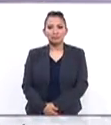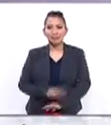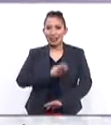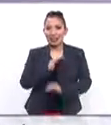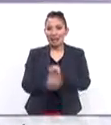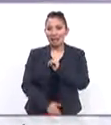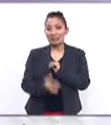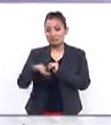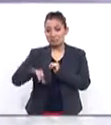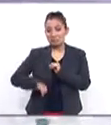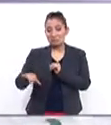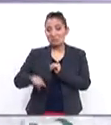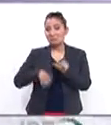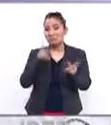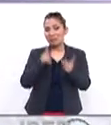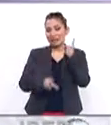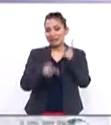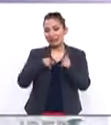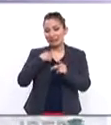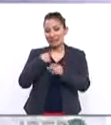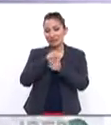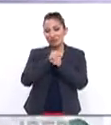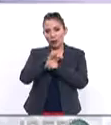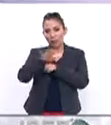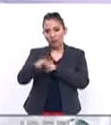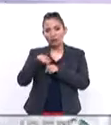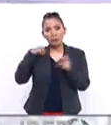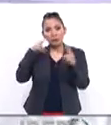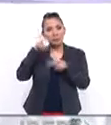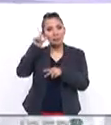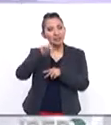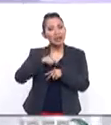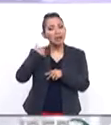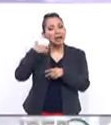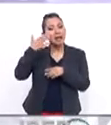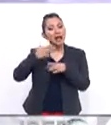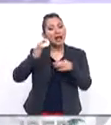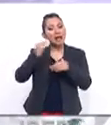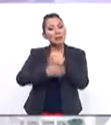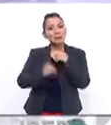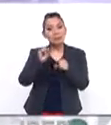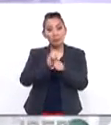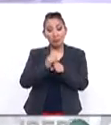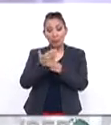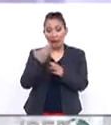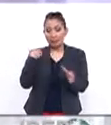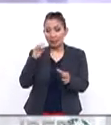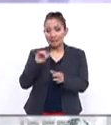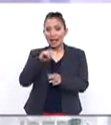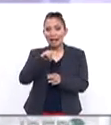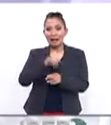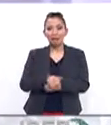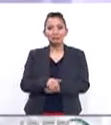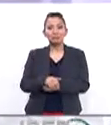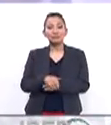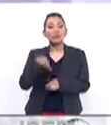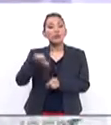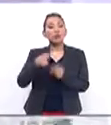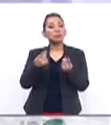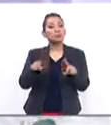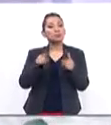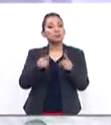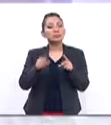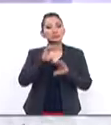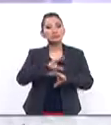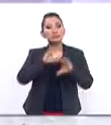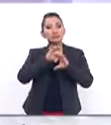Pues hasta aquí estas interesantes charlas, hasta aquí este informativo. Nos vemos mañana para cerrar semana, pero antes de despedirnos, Ana Cris. Así es, hoy los dejamos con